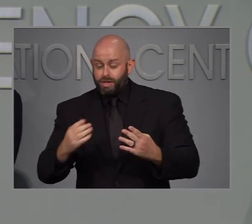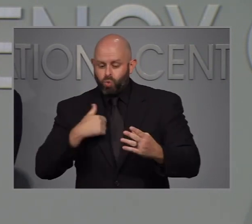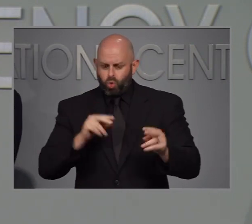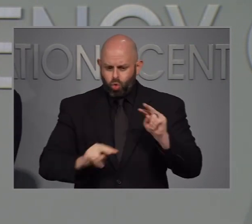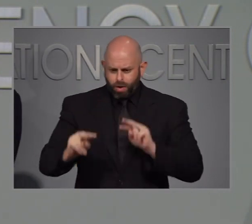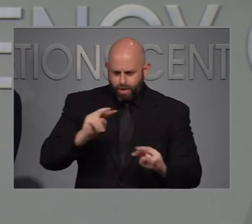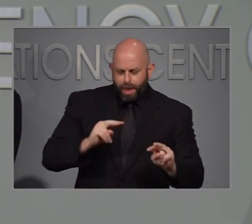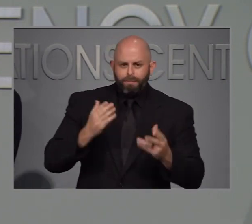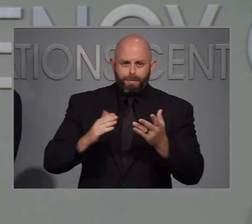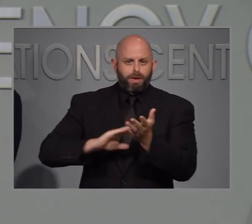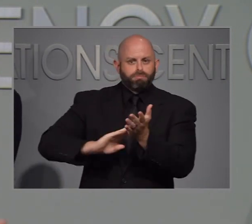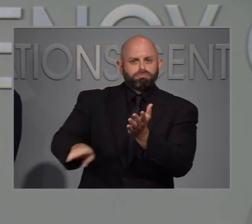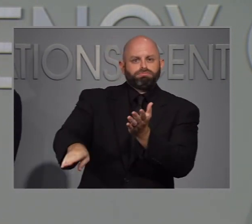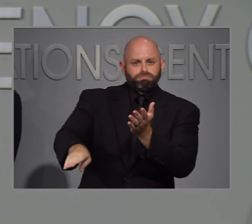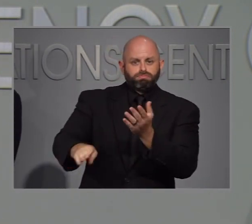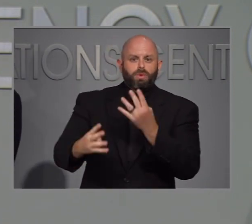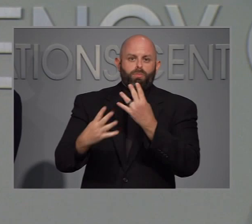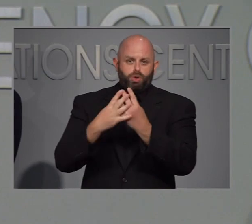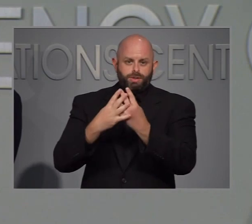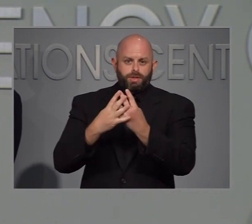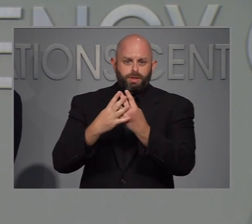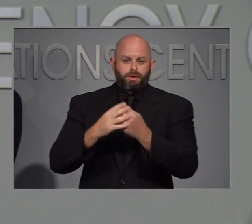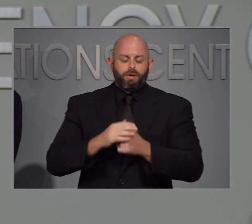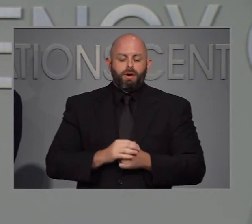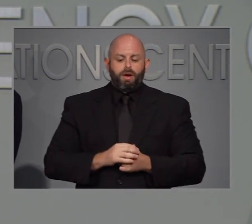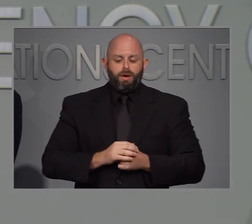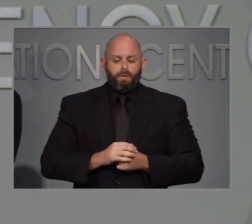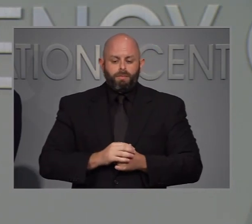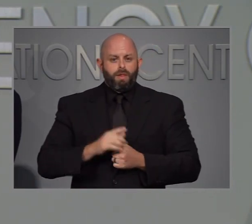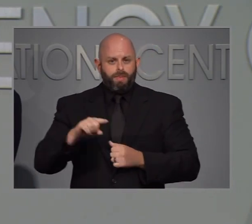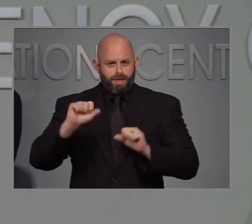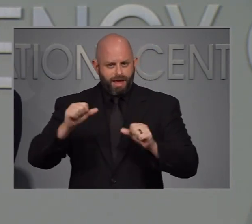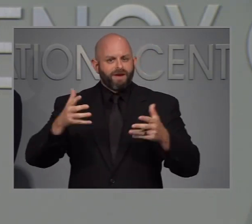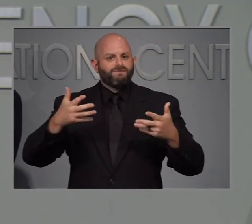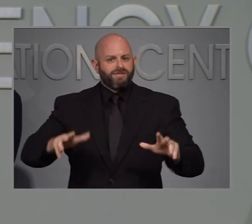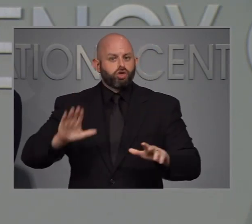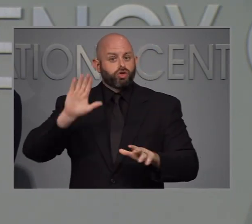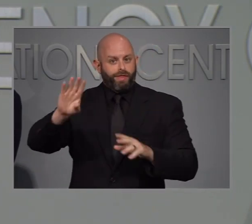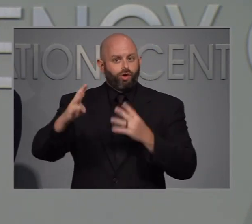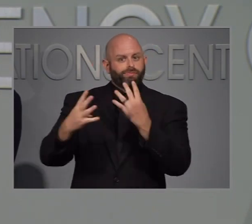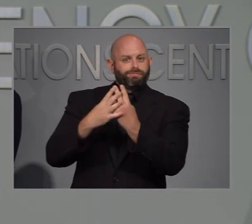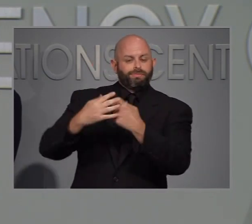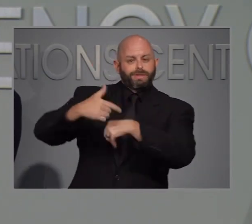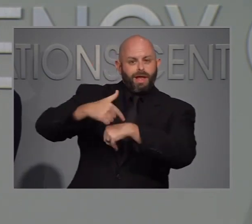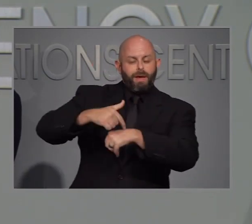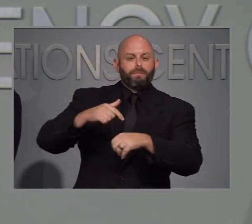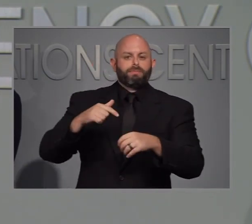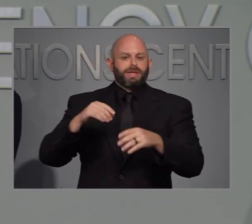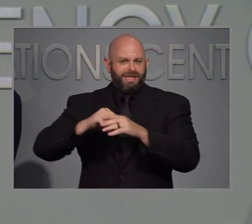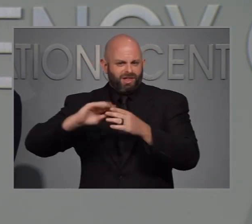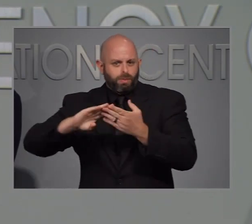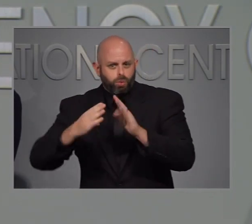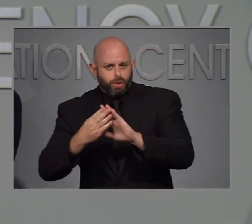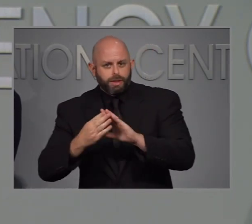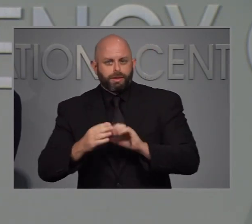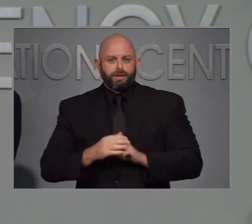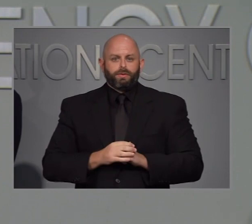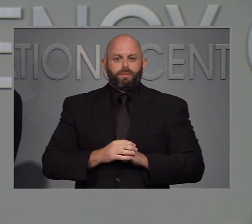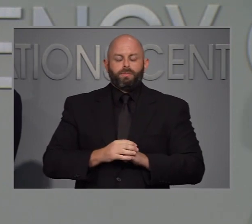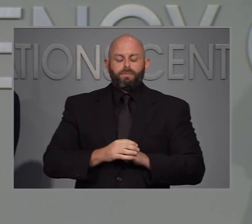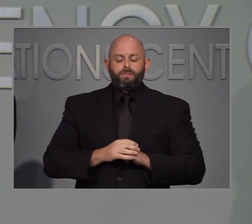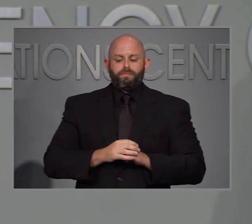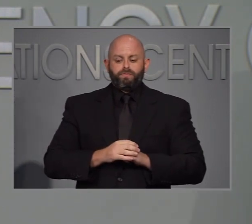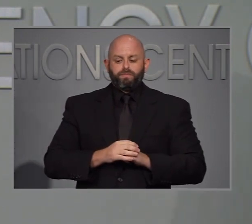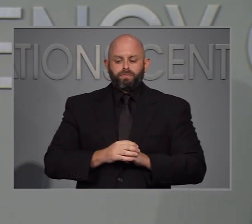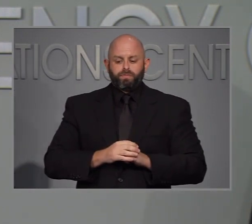975 individuos que estamos viendo para extender los límites de confinamiento para que puedan terminar su sentencia bajo